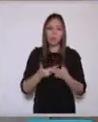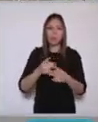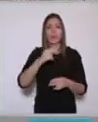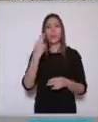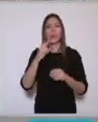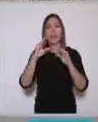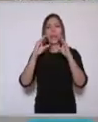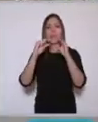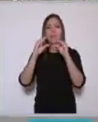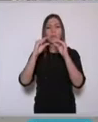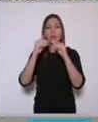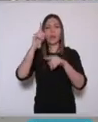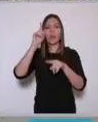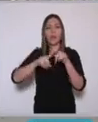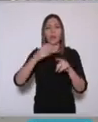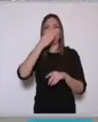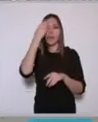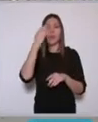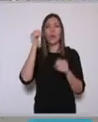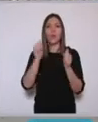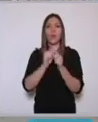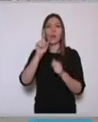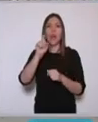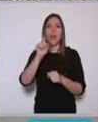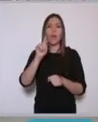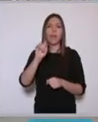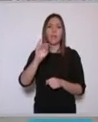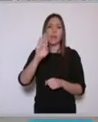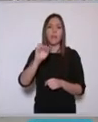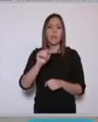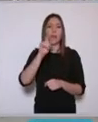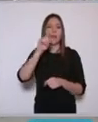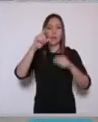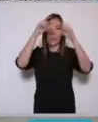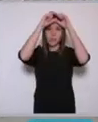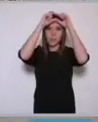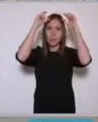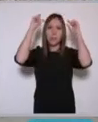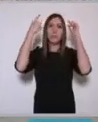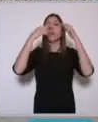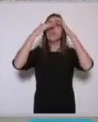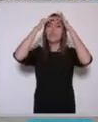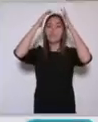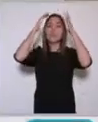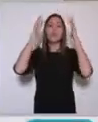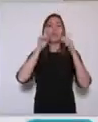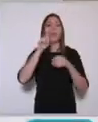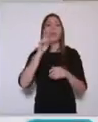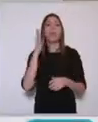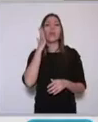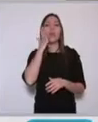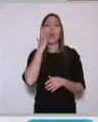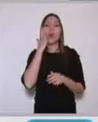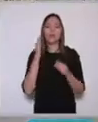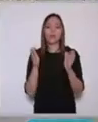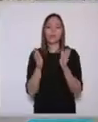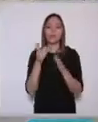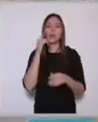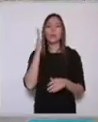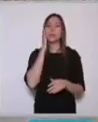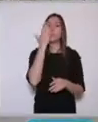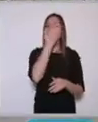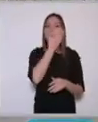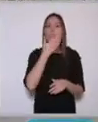la agua, mascarilla con agüita tibia, una bandita para el cabello y una toalla pequeña para secar el rostro. Ahora sí, danos Rápido. rápido los